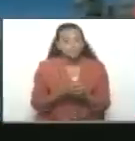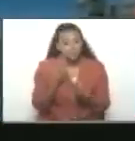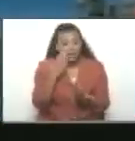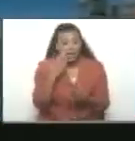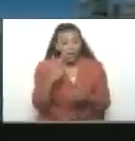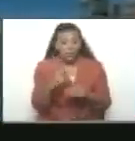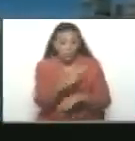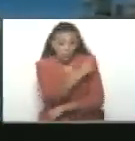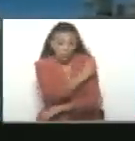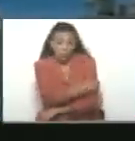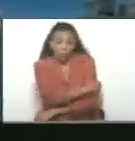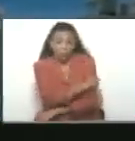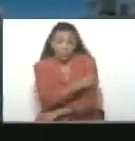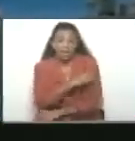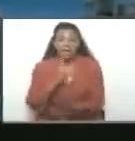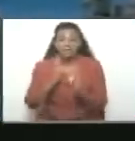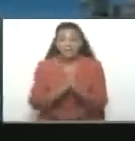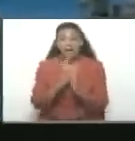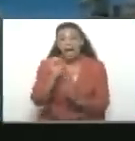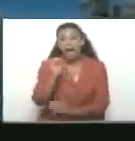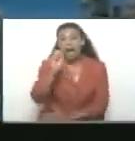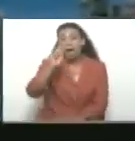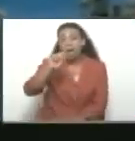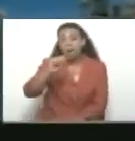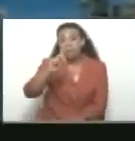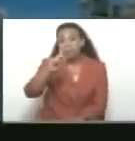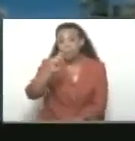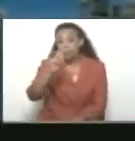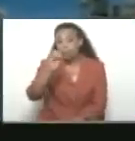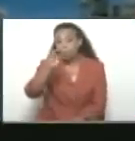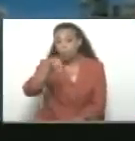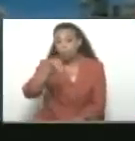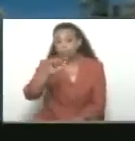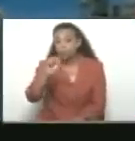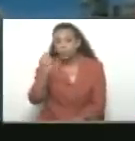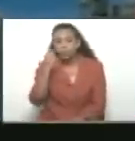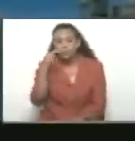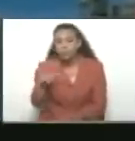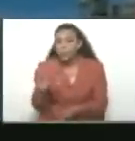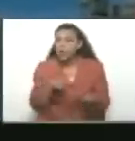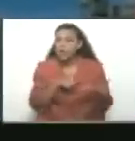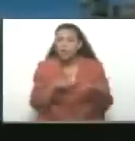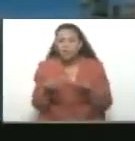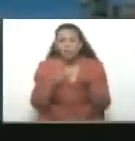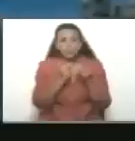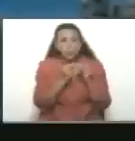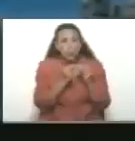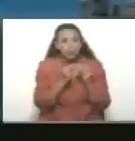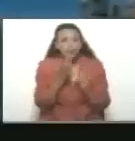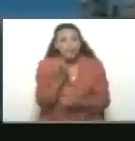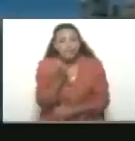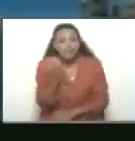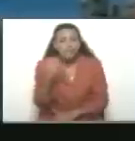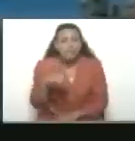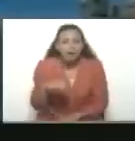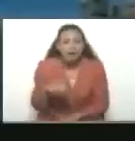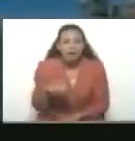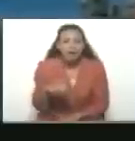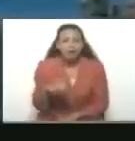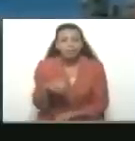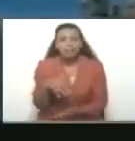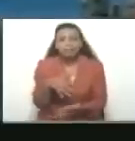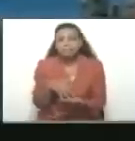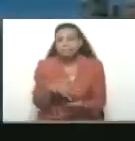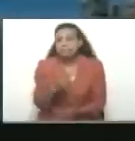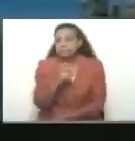el hospital San mandonado ya se dio el trabajo de recuperación ya prácticamente lo que nos perjudicaba